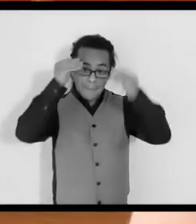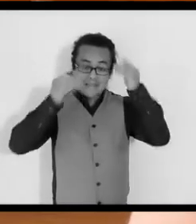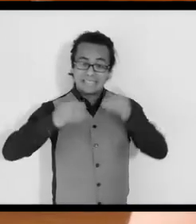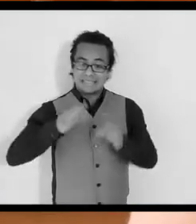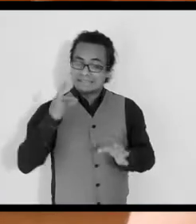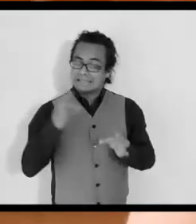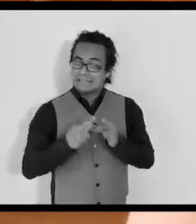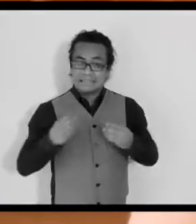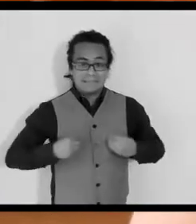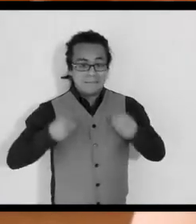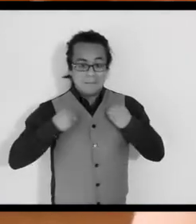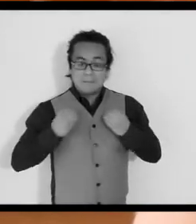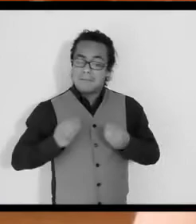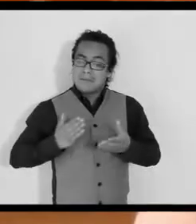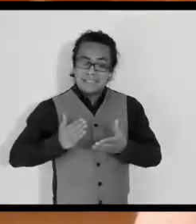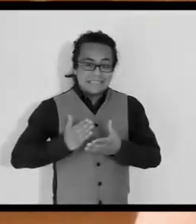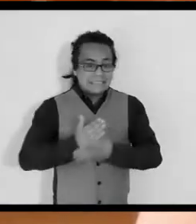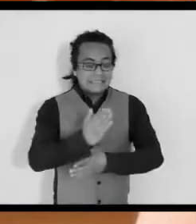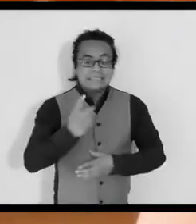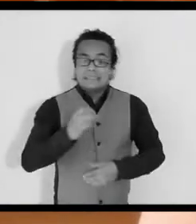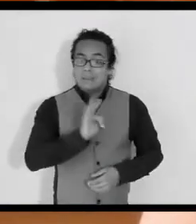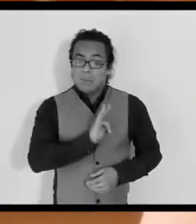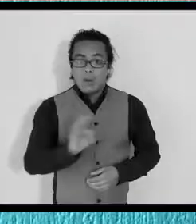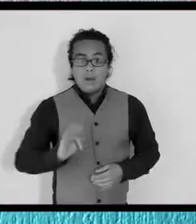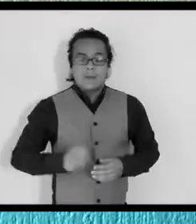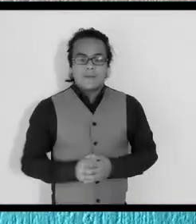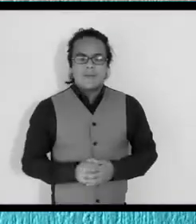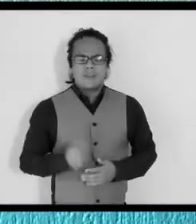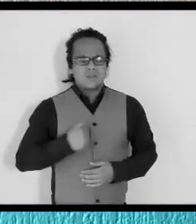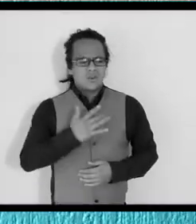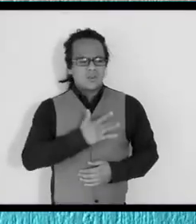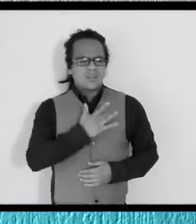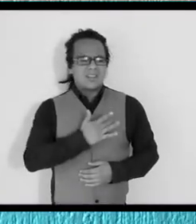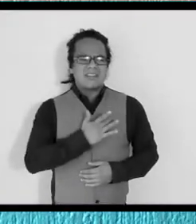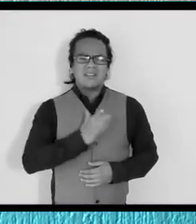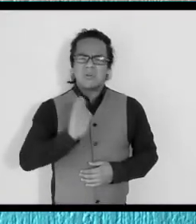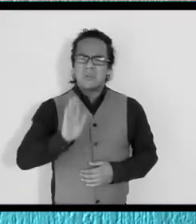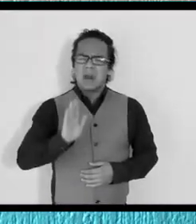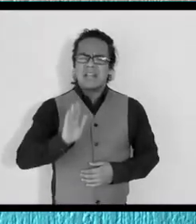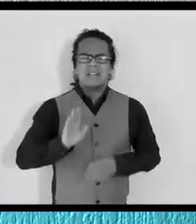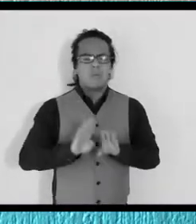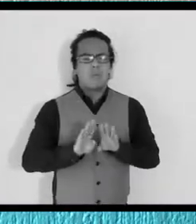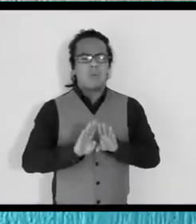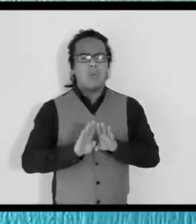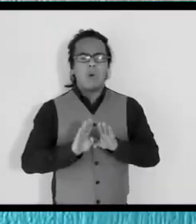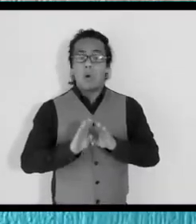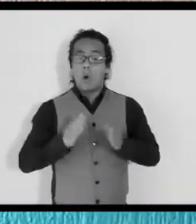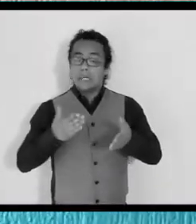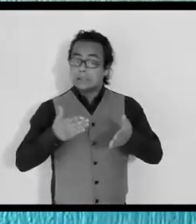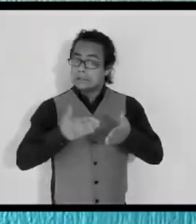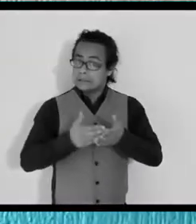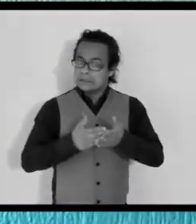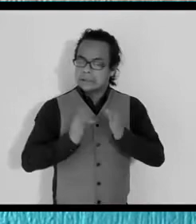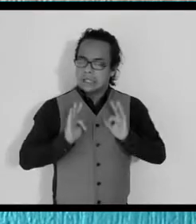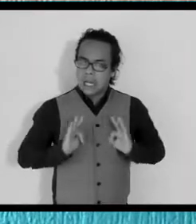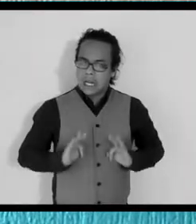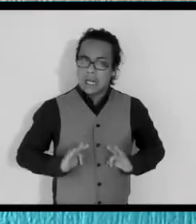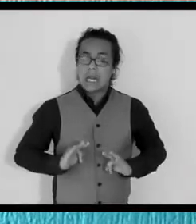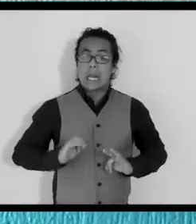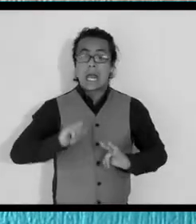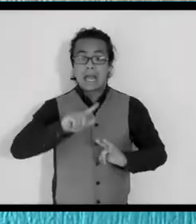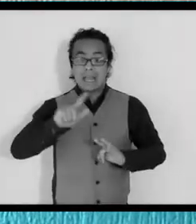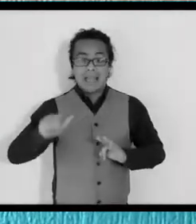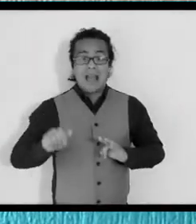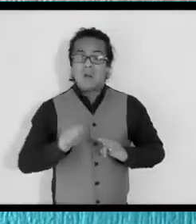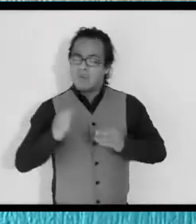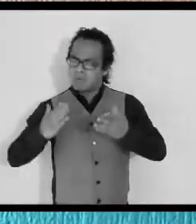está dando una gran lección de vida, me está dando una gran prueba. Siento que esto es como un stop, descansa y sal de tu